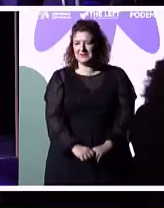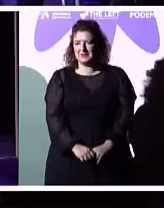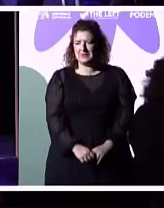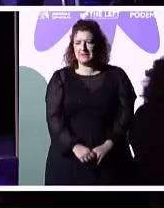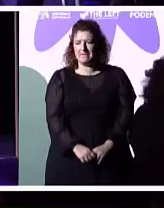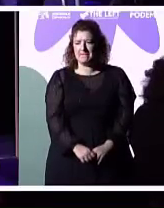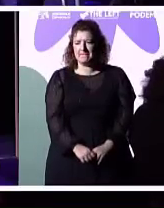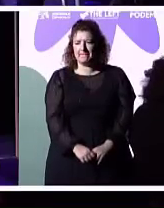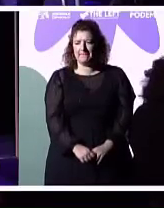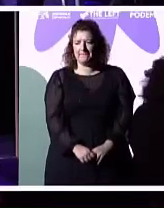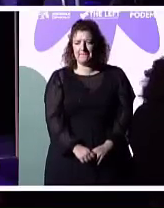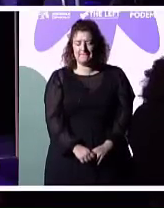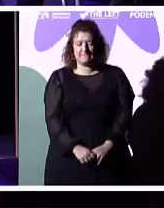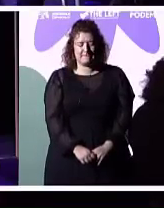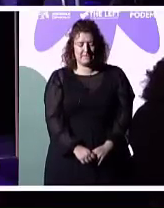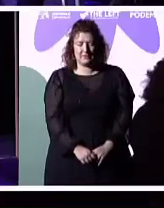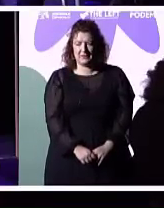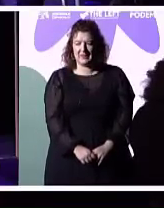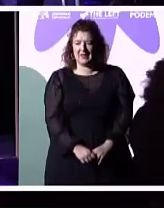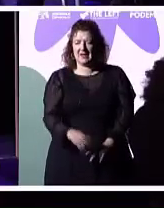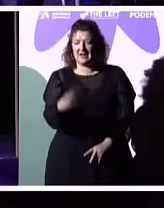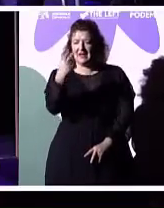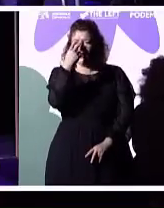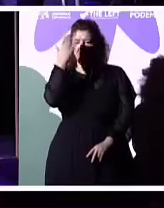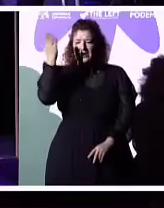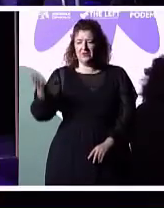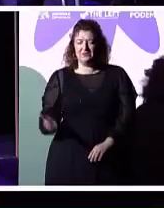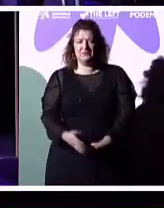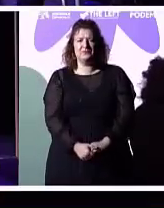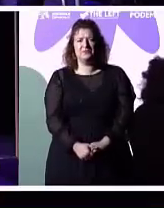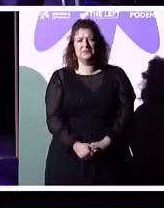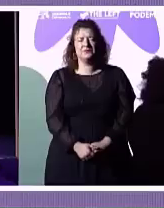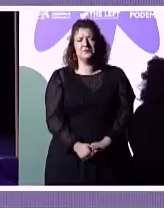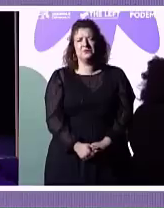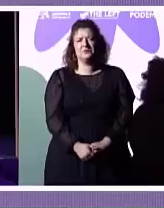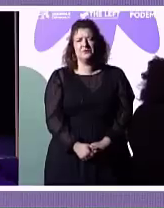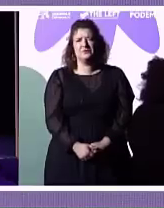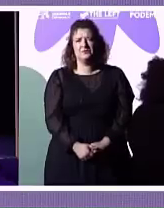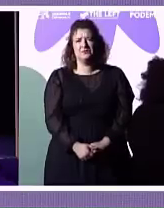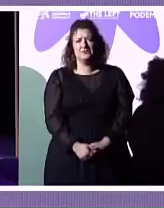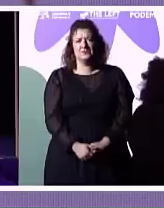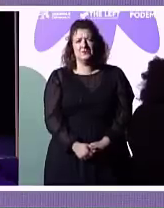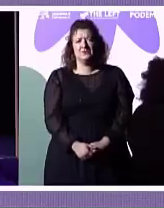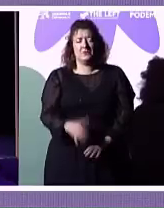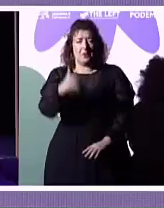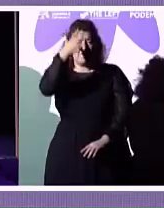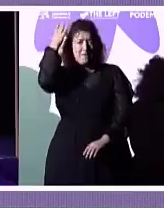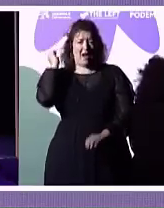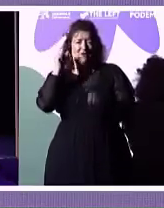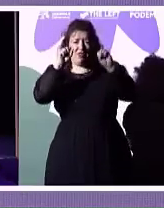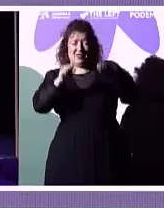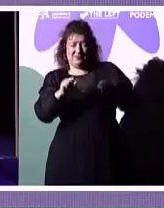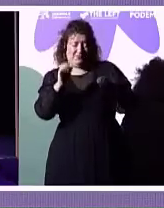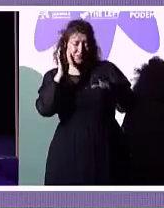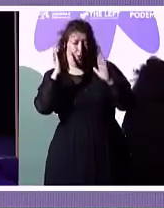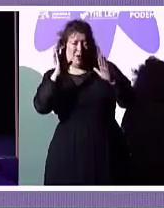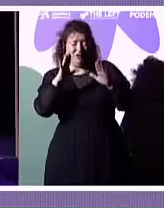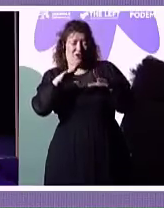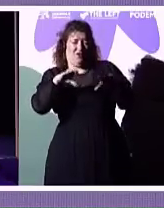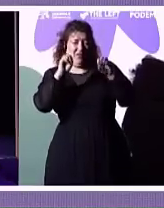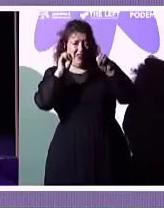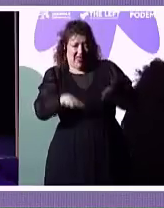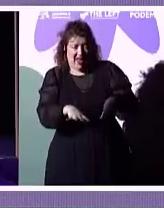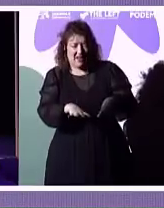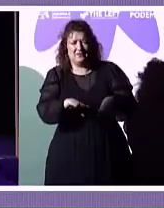porque pocas personas podían tras la salida de Pablo hacer